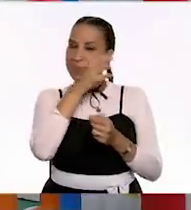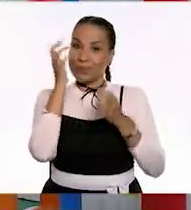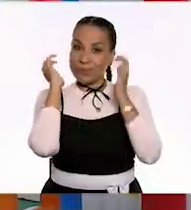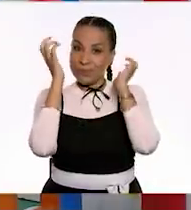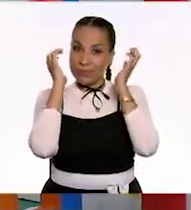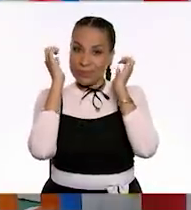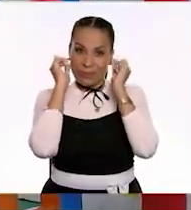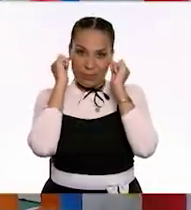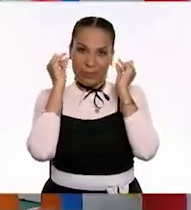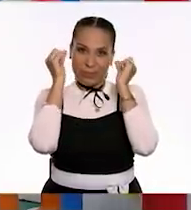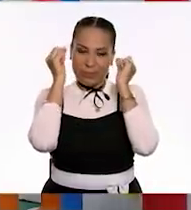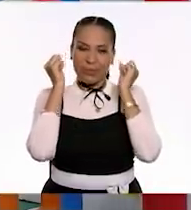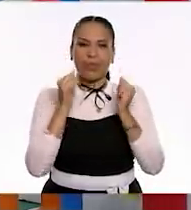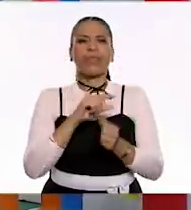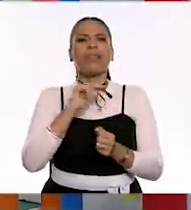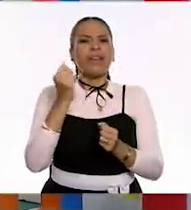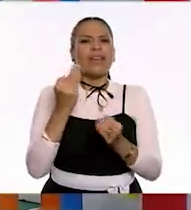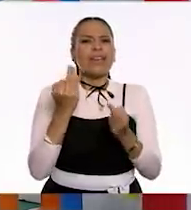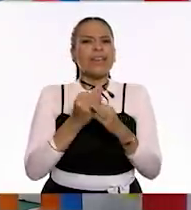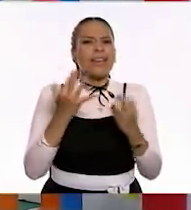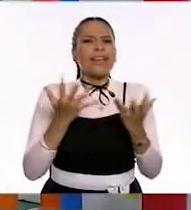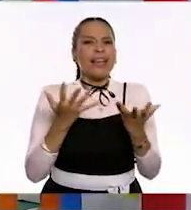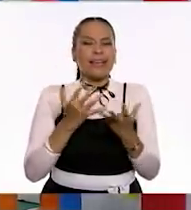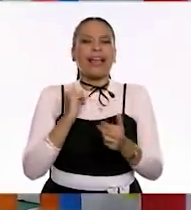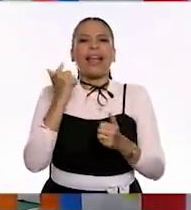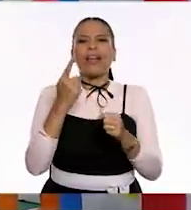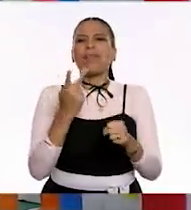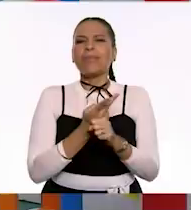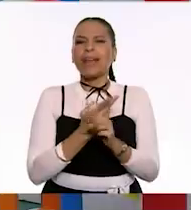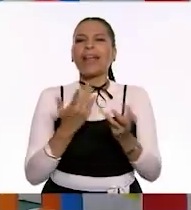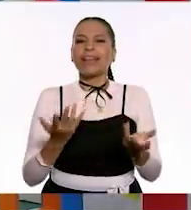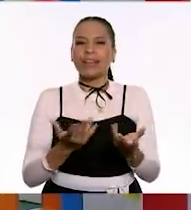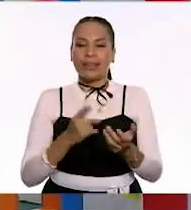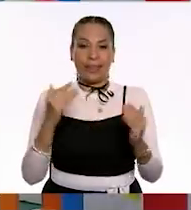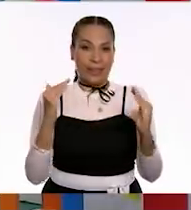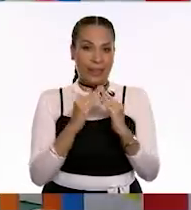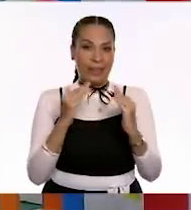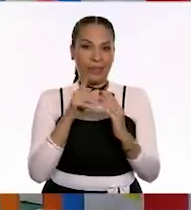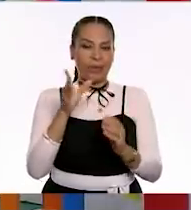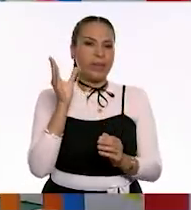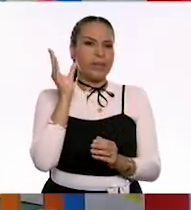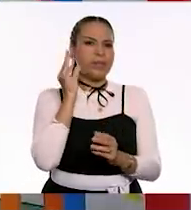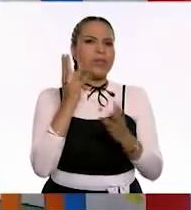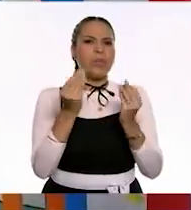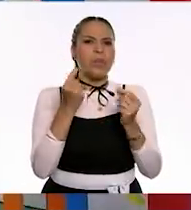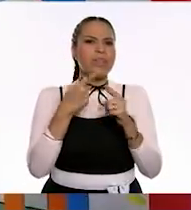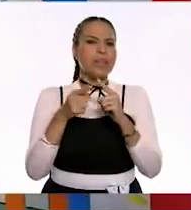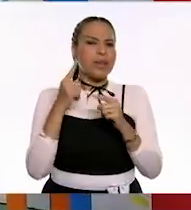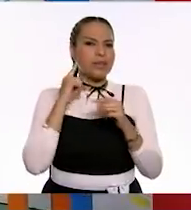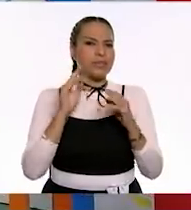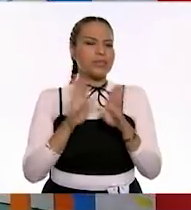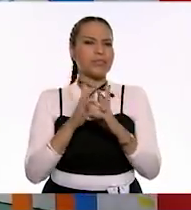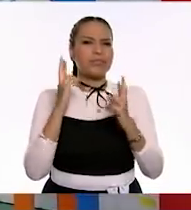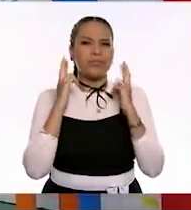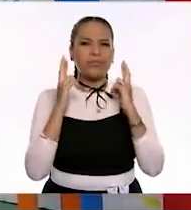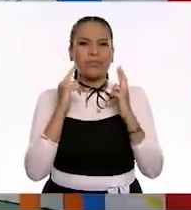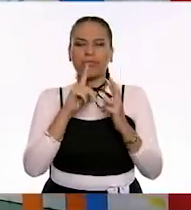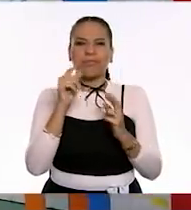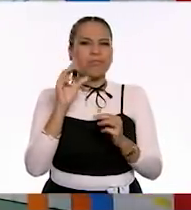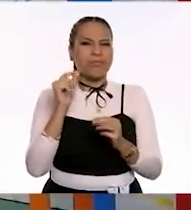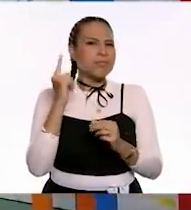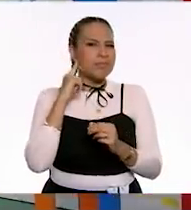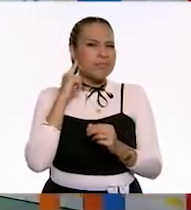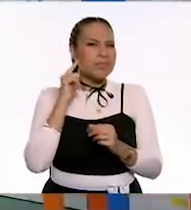baña, vamos a hacer lo siguiente. ¿Te ha pasado también que en casa escuchas muchos sonidos, pero luego no alcanzas a